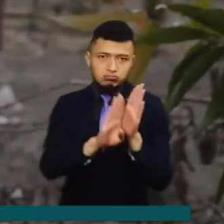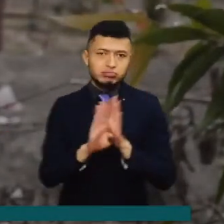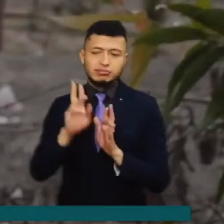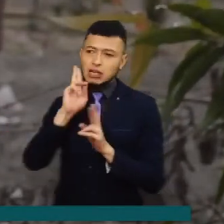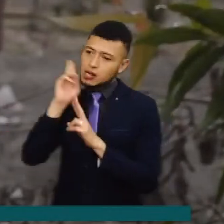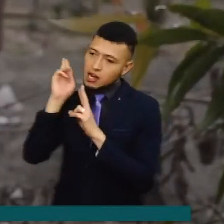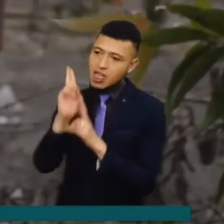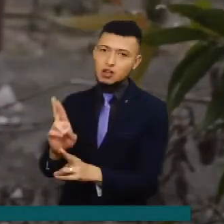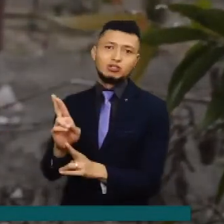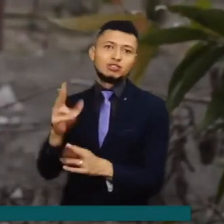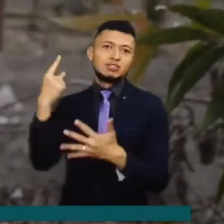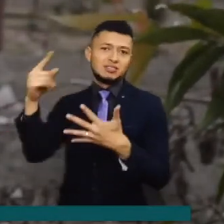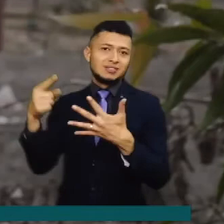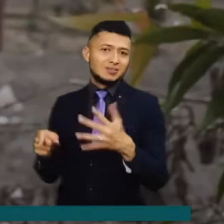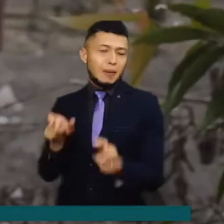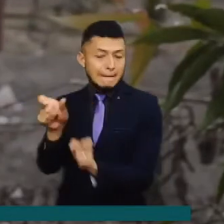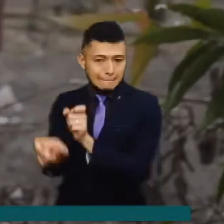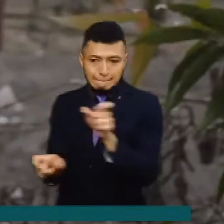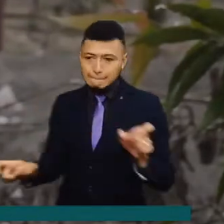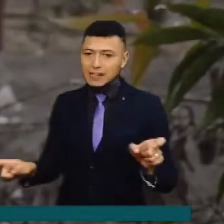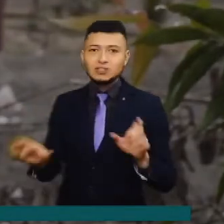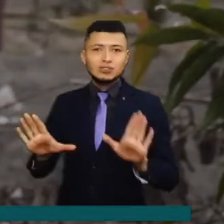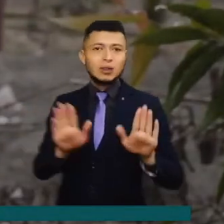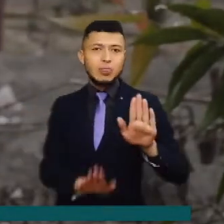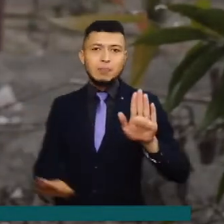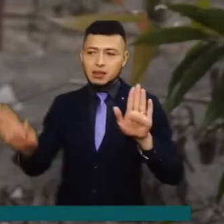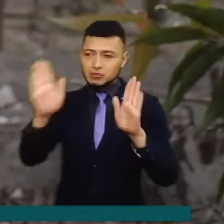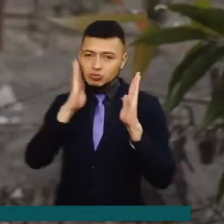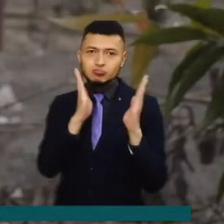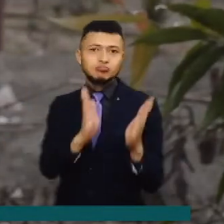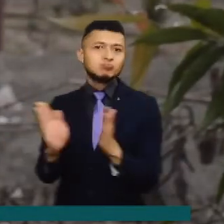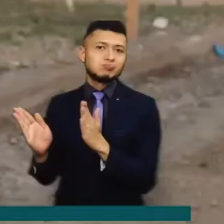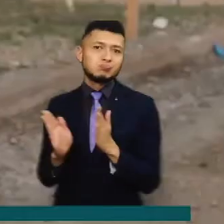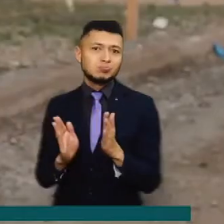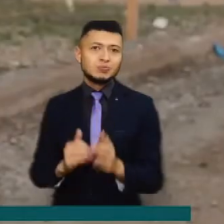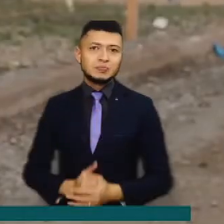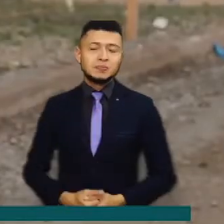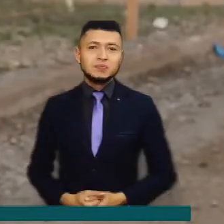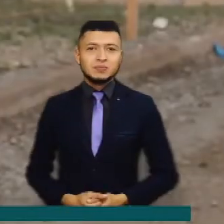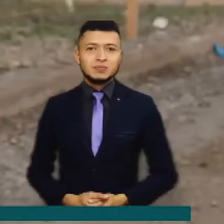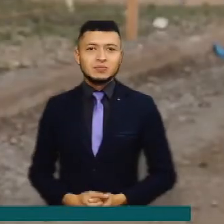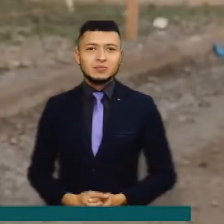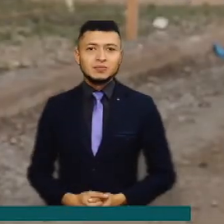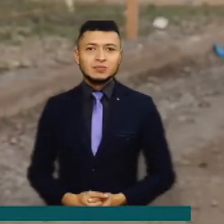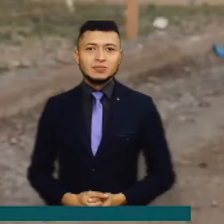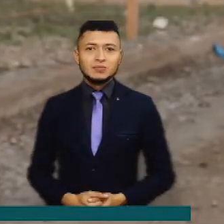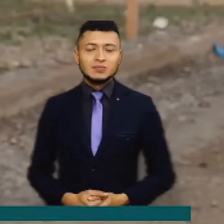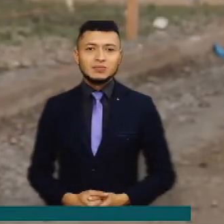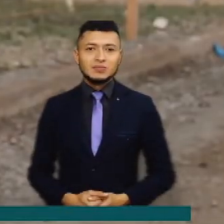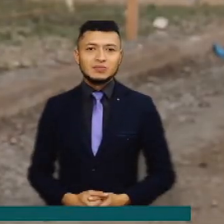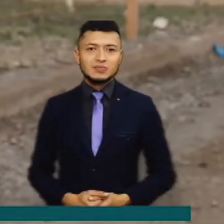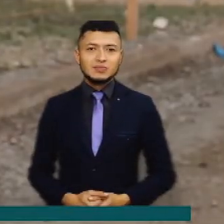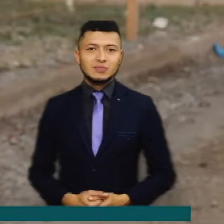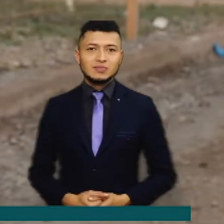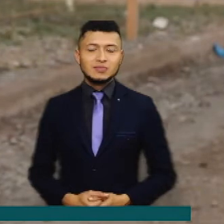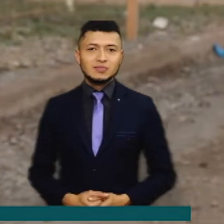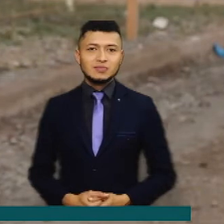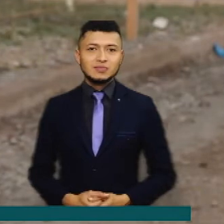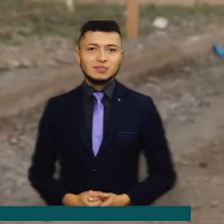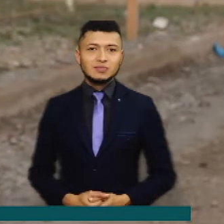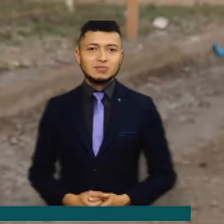salgan adelante y sean reconocidas como personas en el departamento. Nos hemos presentado en